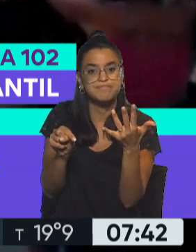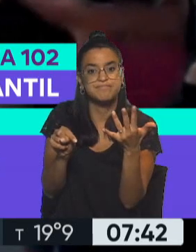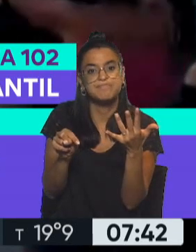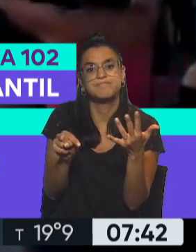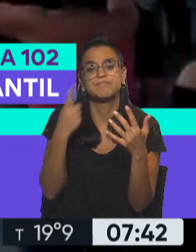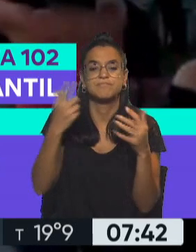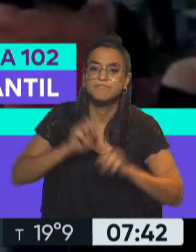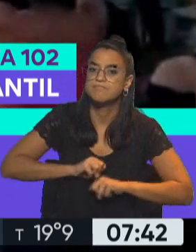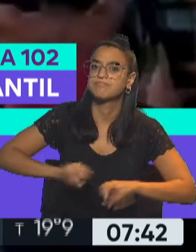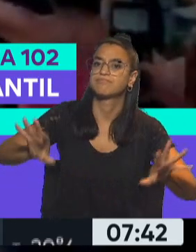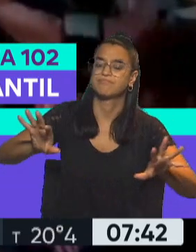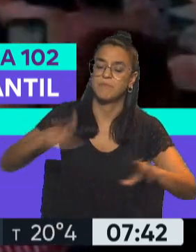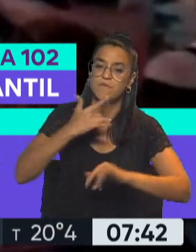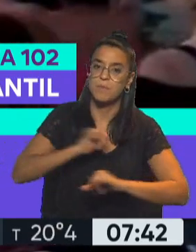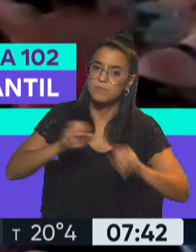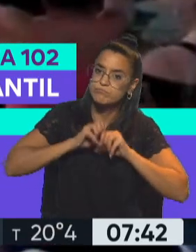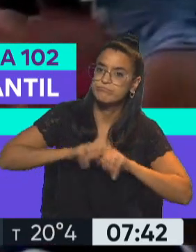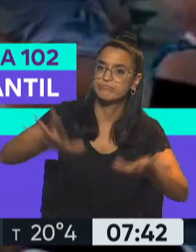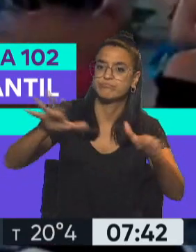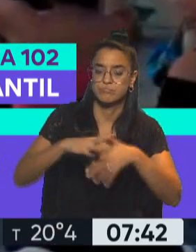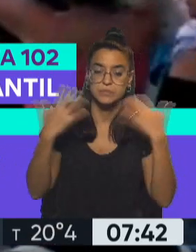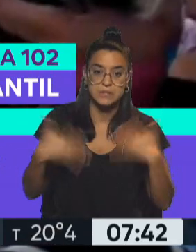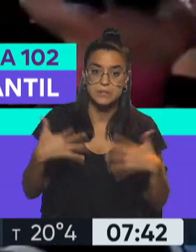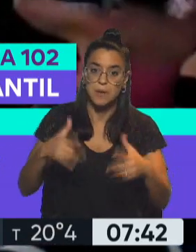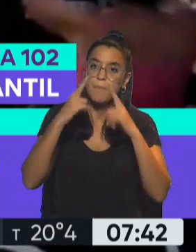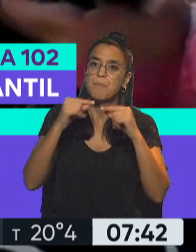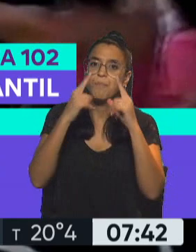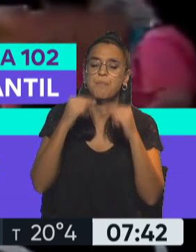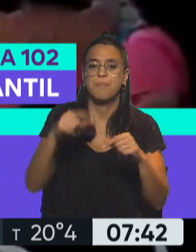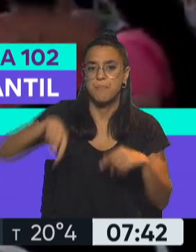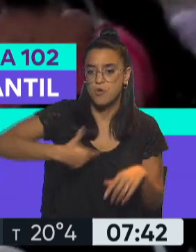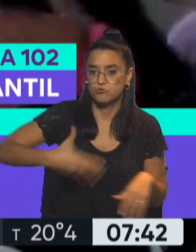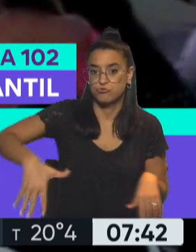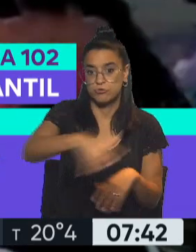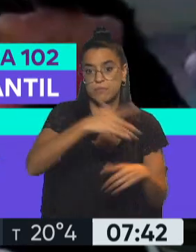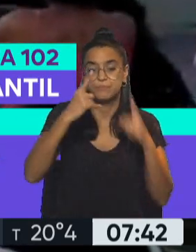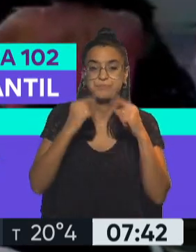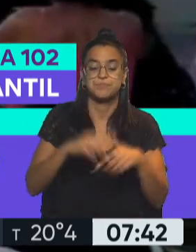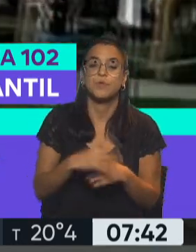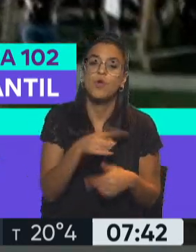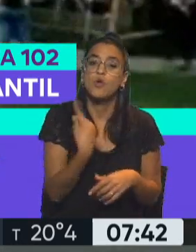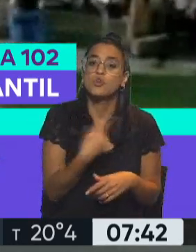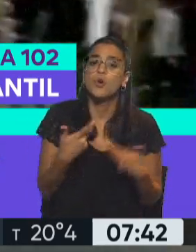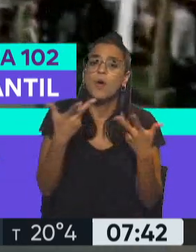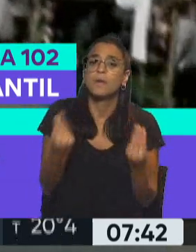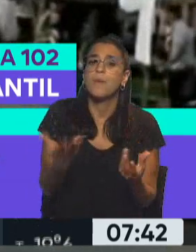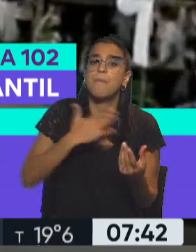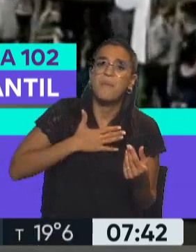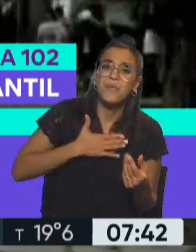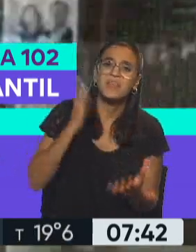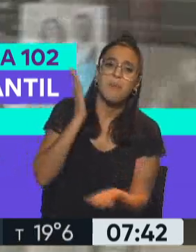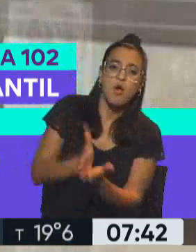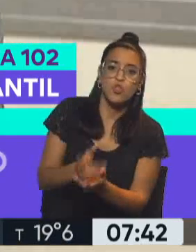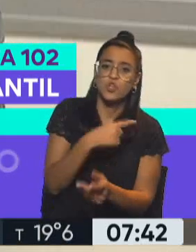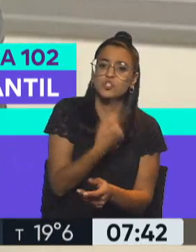se viralicen y tengan todo este clamor popular que han tenido, ¿no? Cuando hablamos del tema de víctimas y condenas,